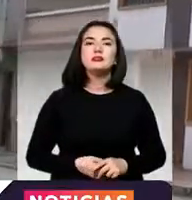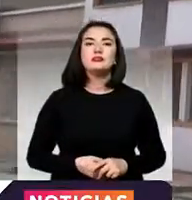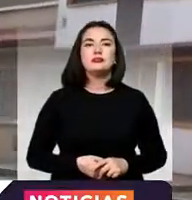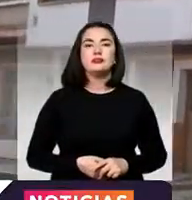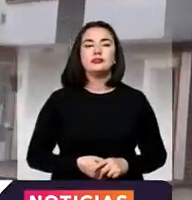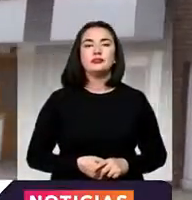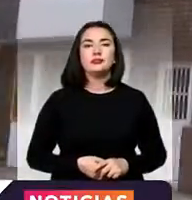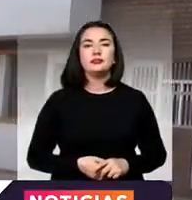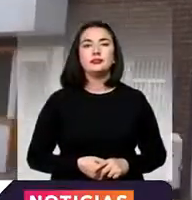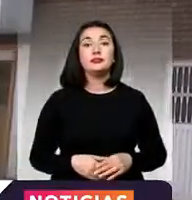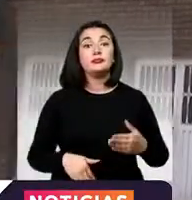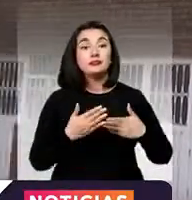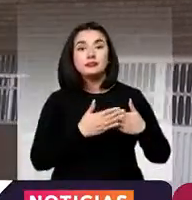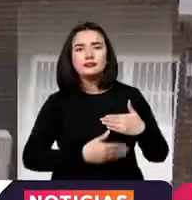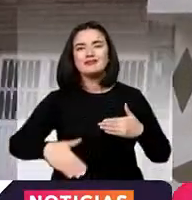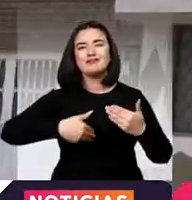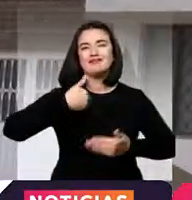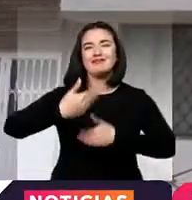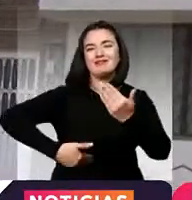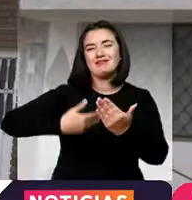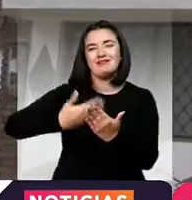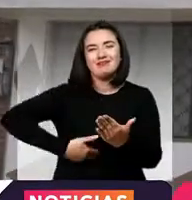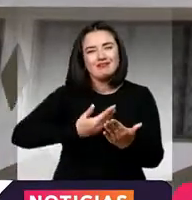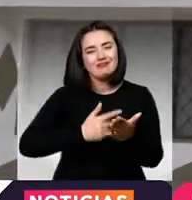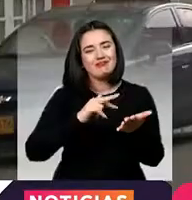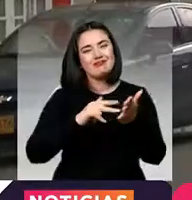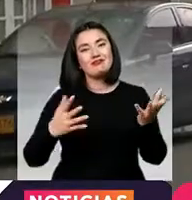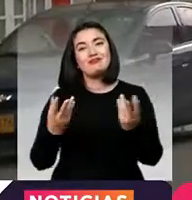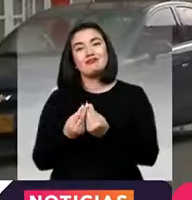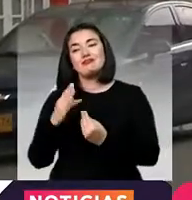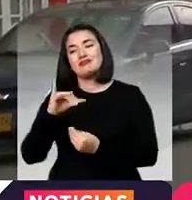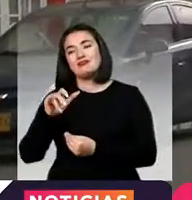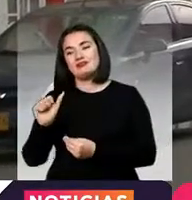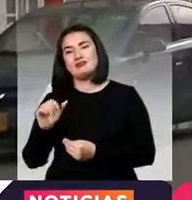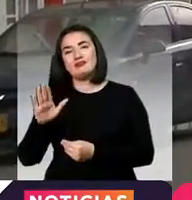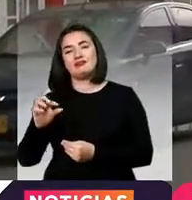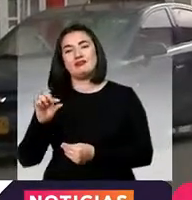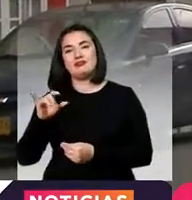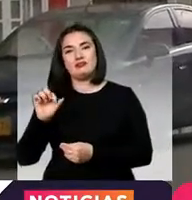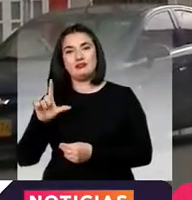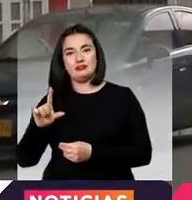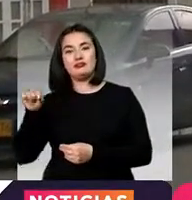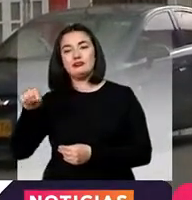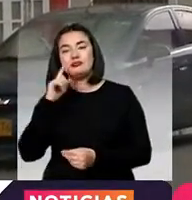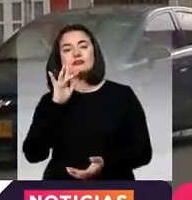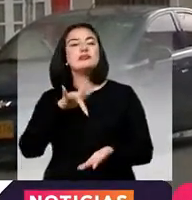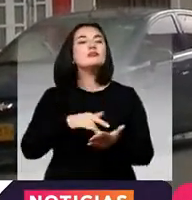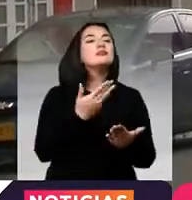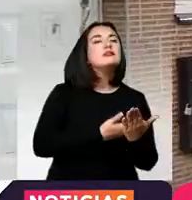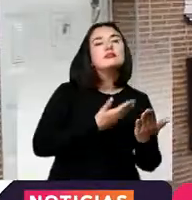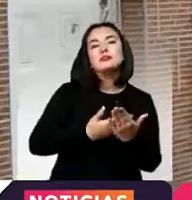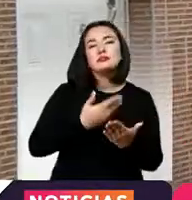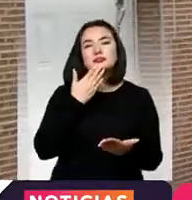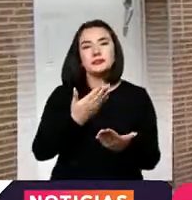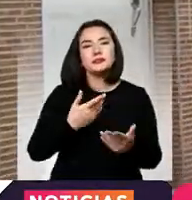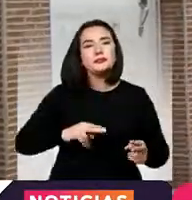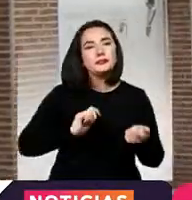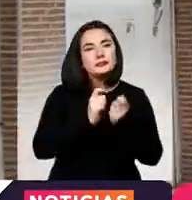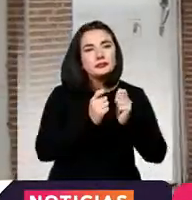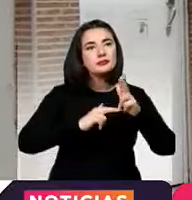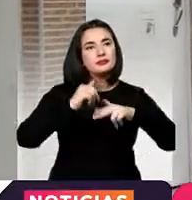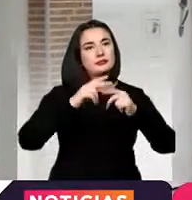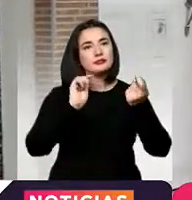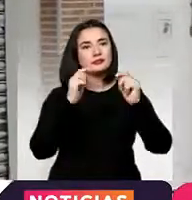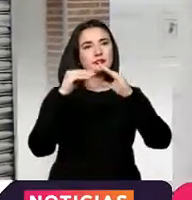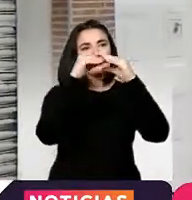En adelante, los trámites técnicos serán realizados por la Caja de Vivienda Popular, que otorgará los permisos para ampliar, modificar y adecuar